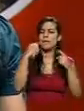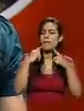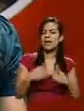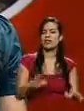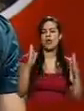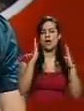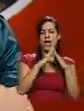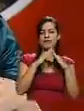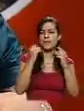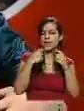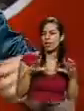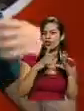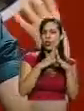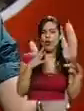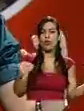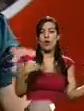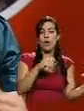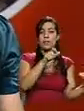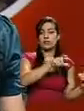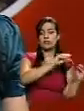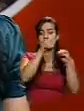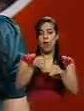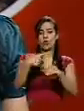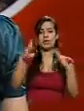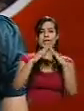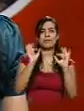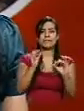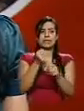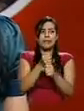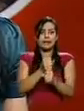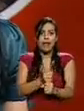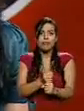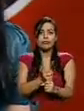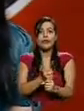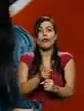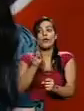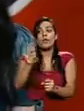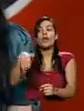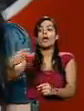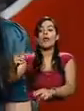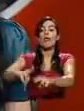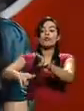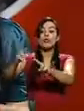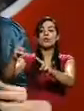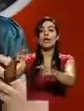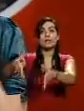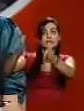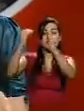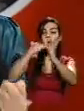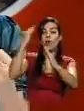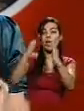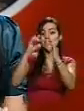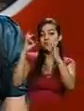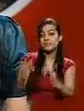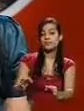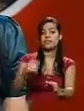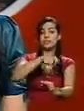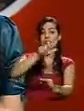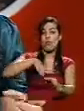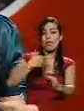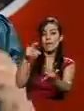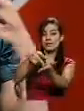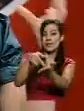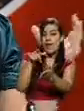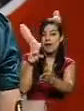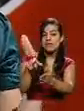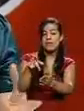la vivienda y esperar hacia la construcción de un urbanismo real donde la gente participe de manera activa